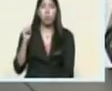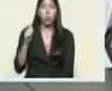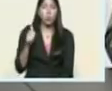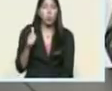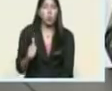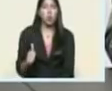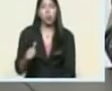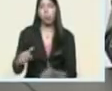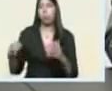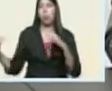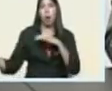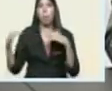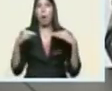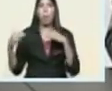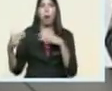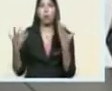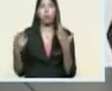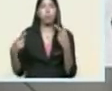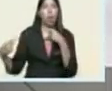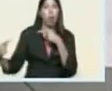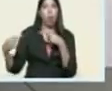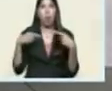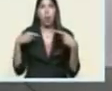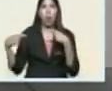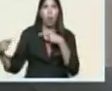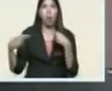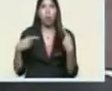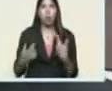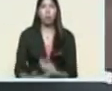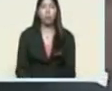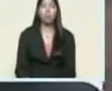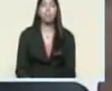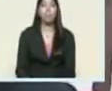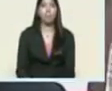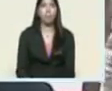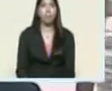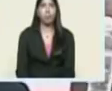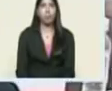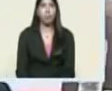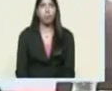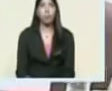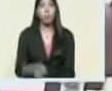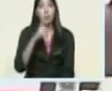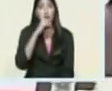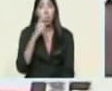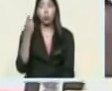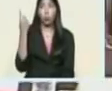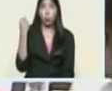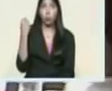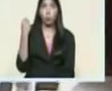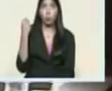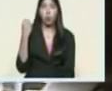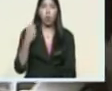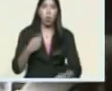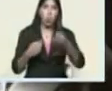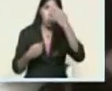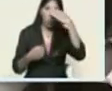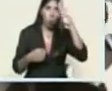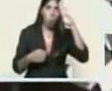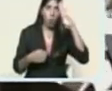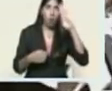cubana, entre el imperio estadounidense y la revolución cubana. Y el año pasado Cuba sacó